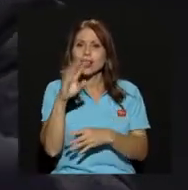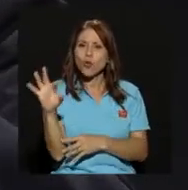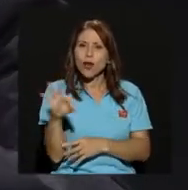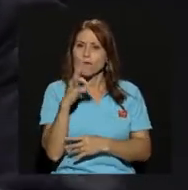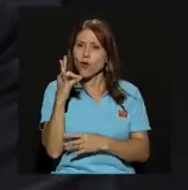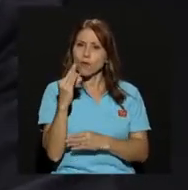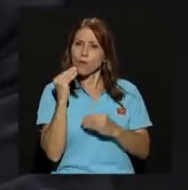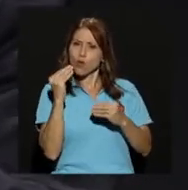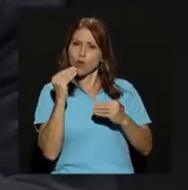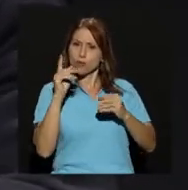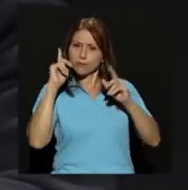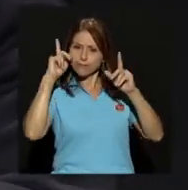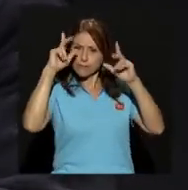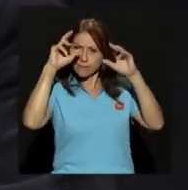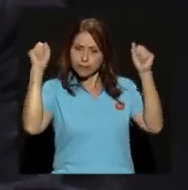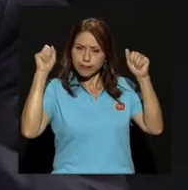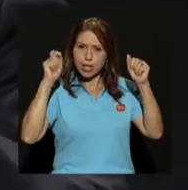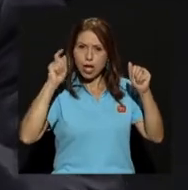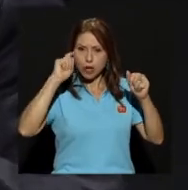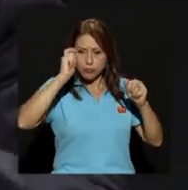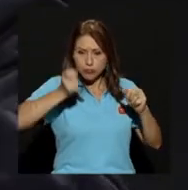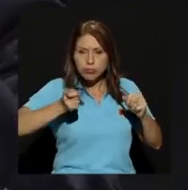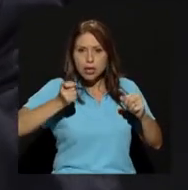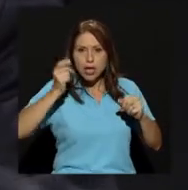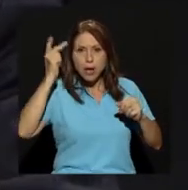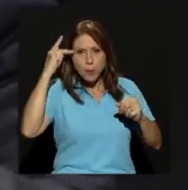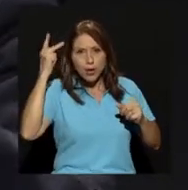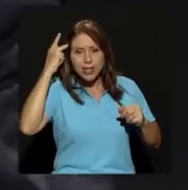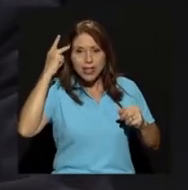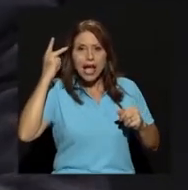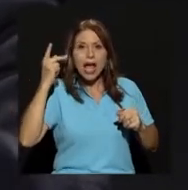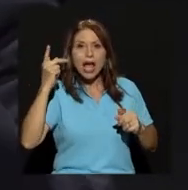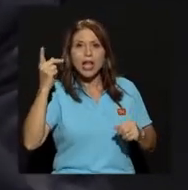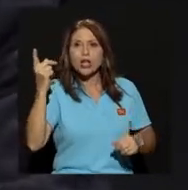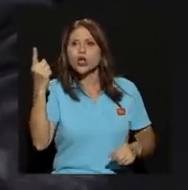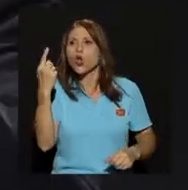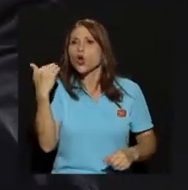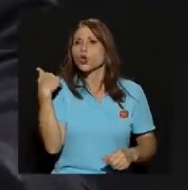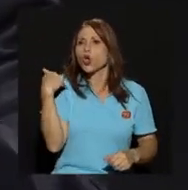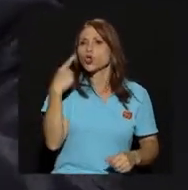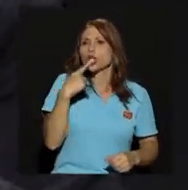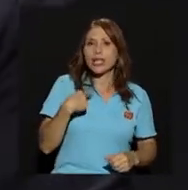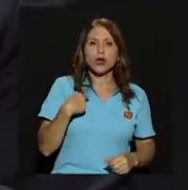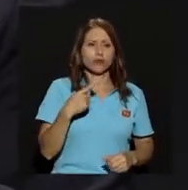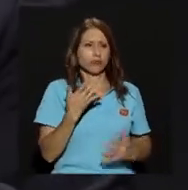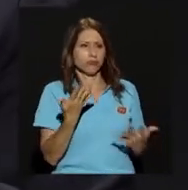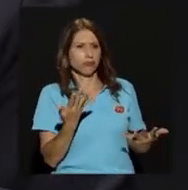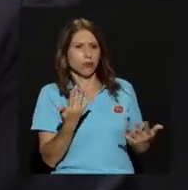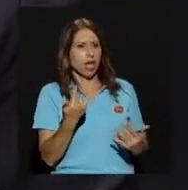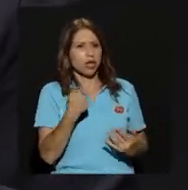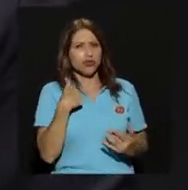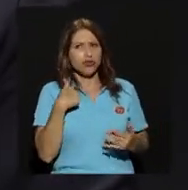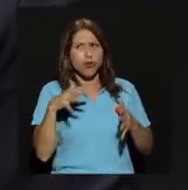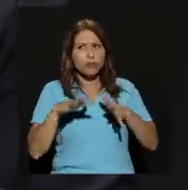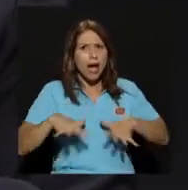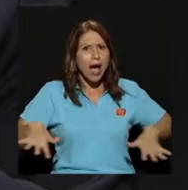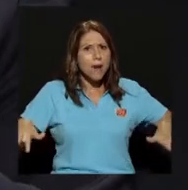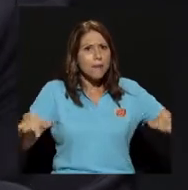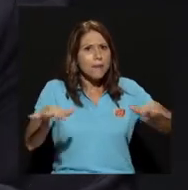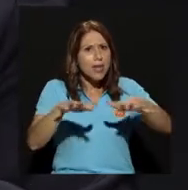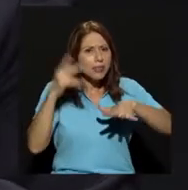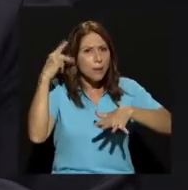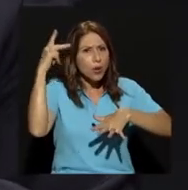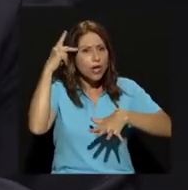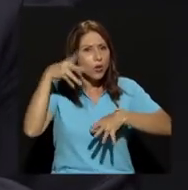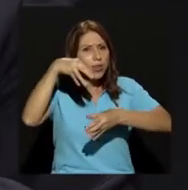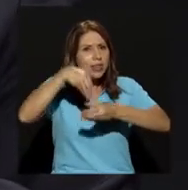política muy diplomática nos dijo yo no encuentro el ambiente político interno dentro de los eeuu como para que le podamos